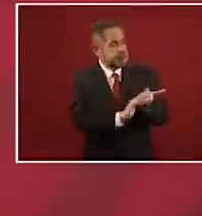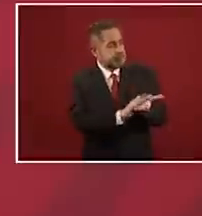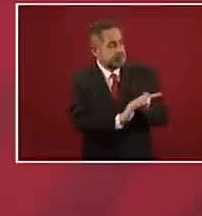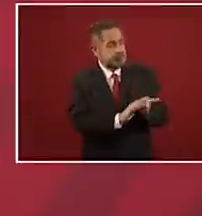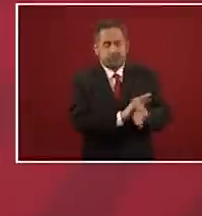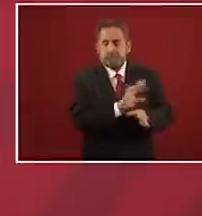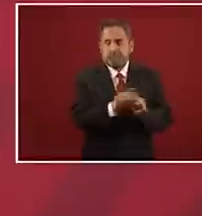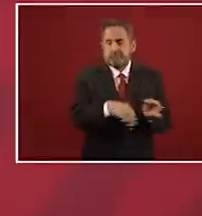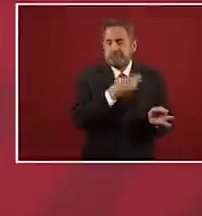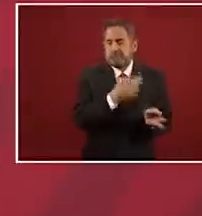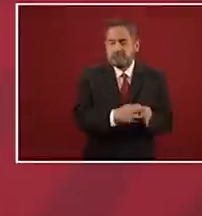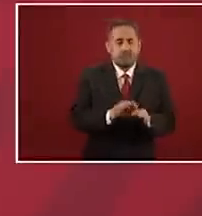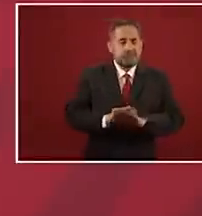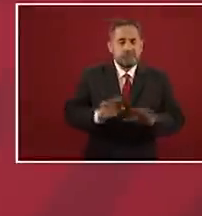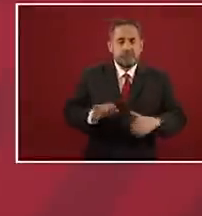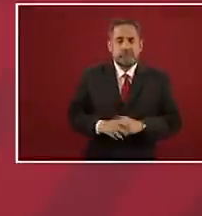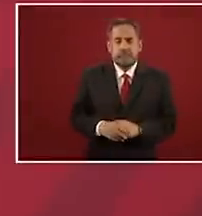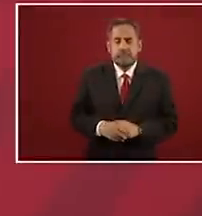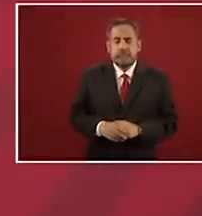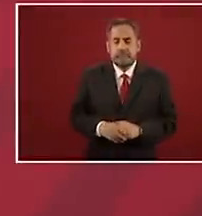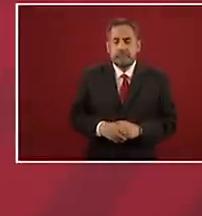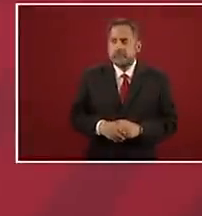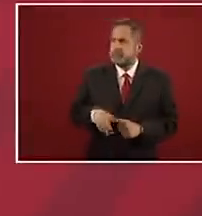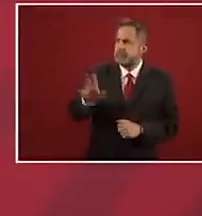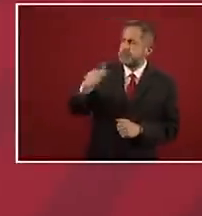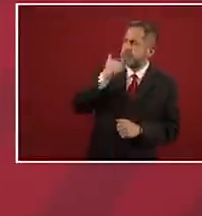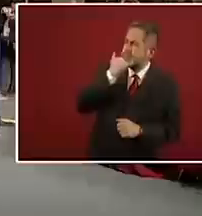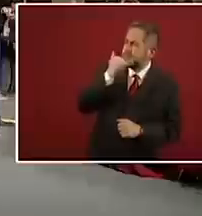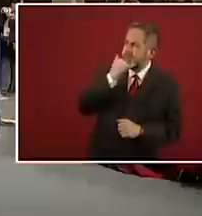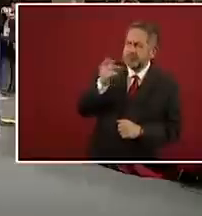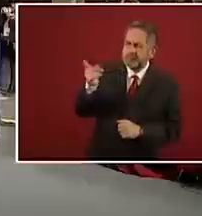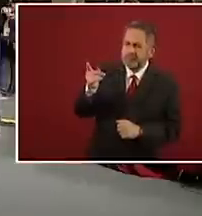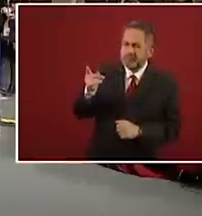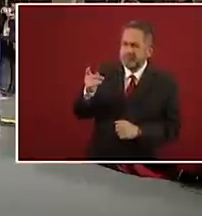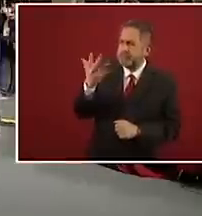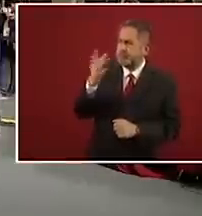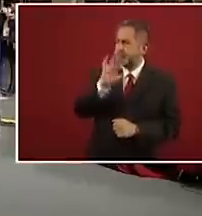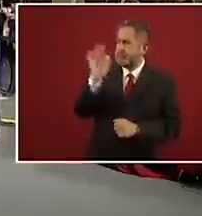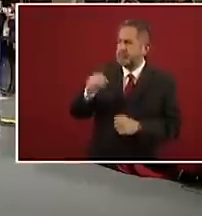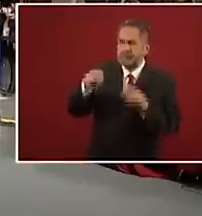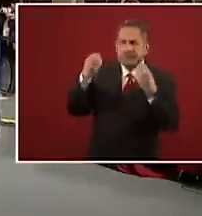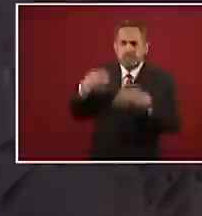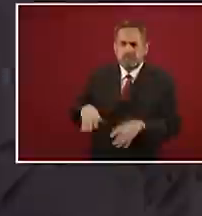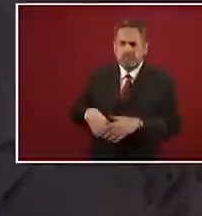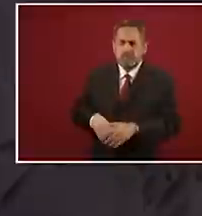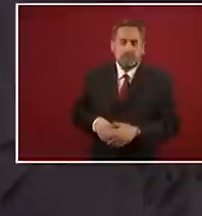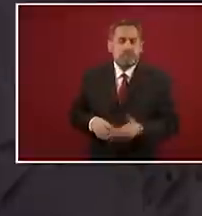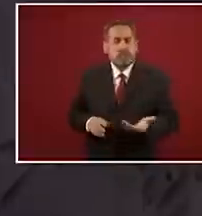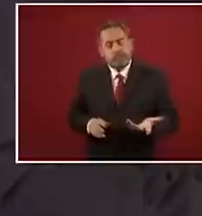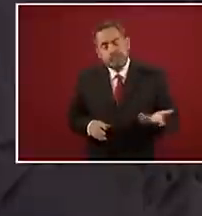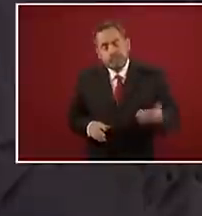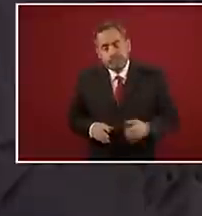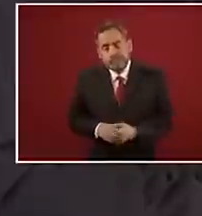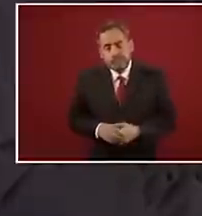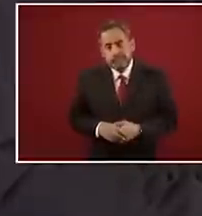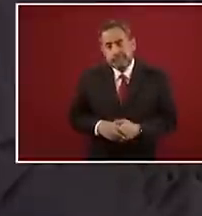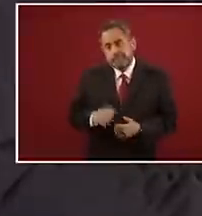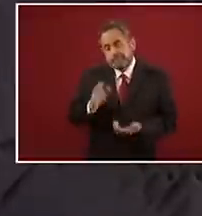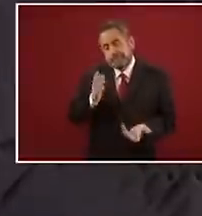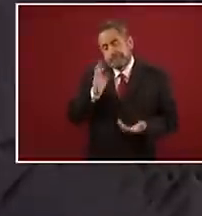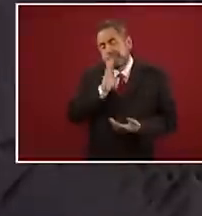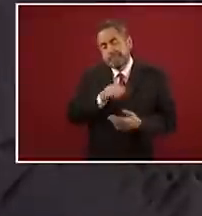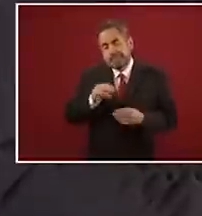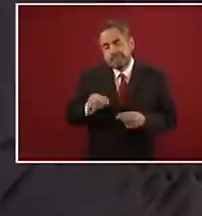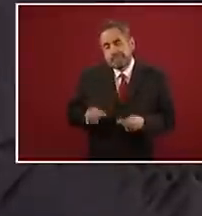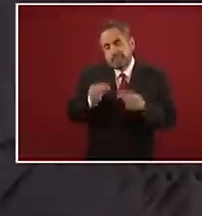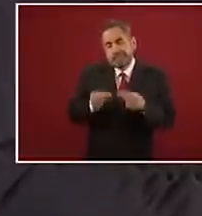se tiene como compromiso. Pero perdió el 50% del valor prácticamente. Pues es una mala operación desde